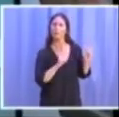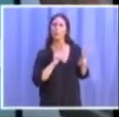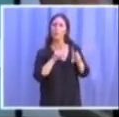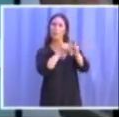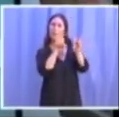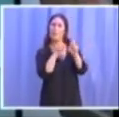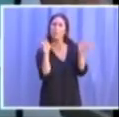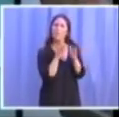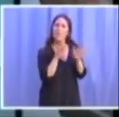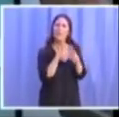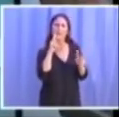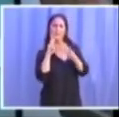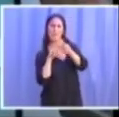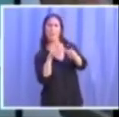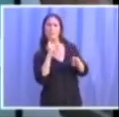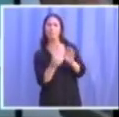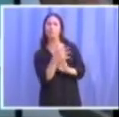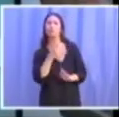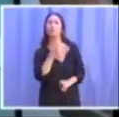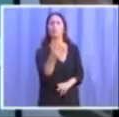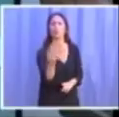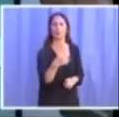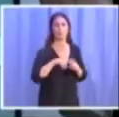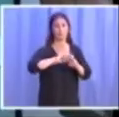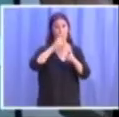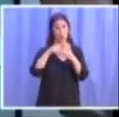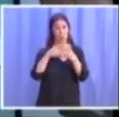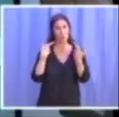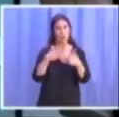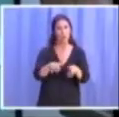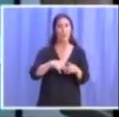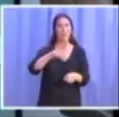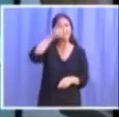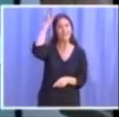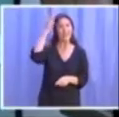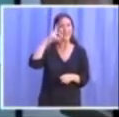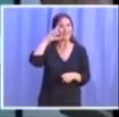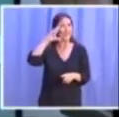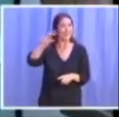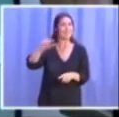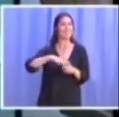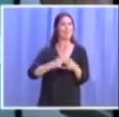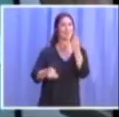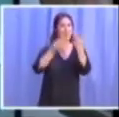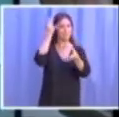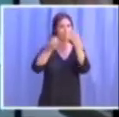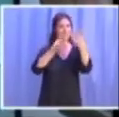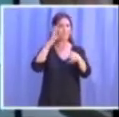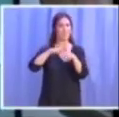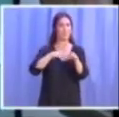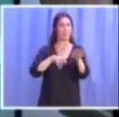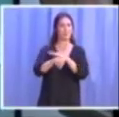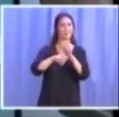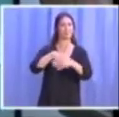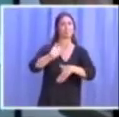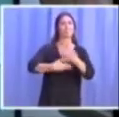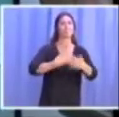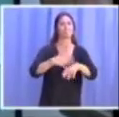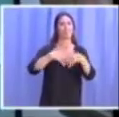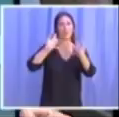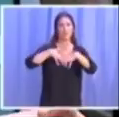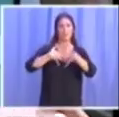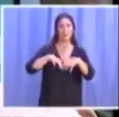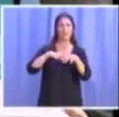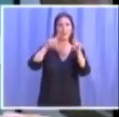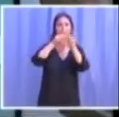y también explorar las oportunidades. Habrá un área también de inteligencia emprendedora para agilizar el trámite de puesta en marcha de empresas,